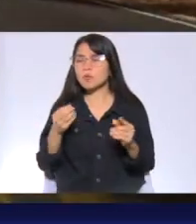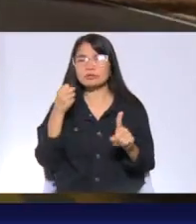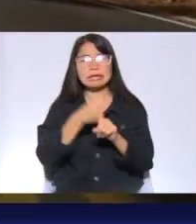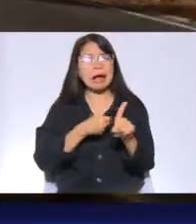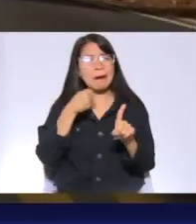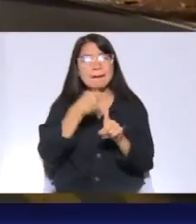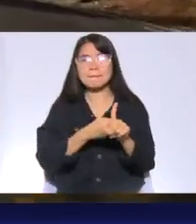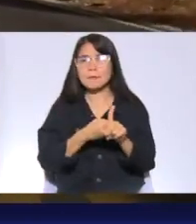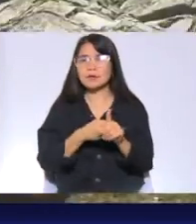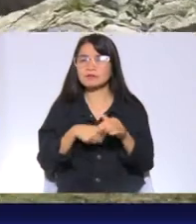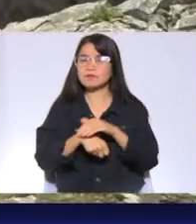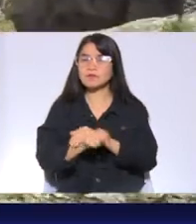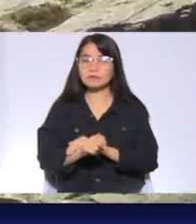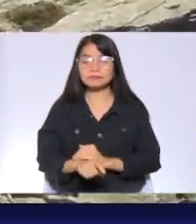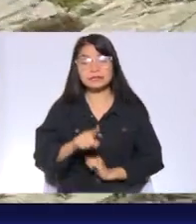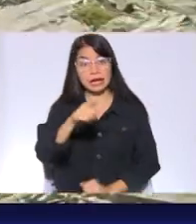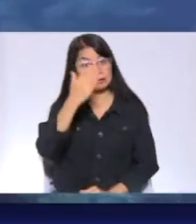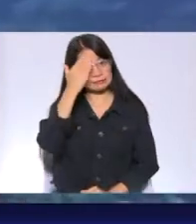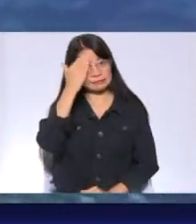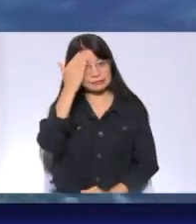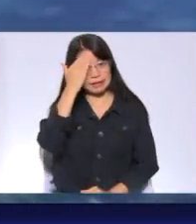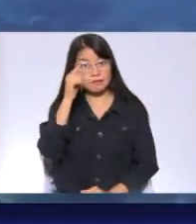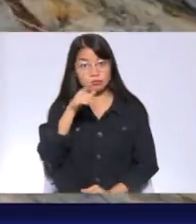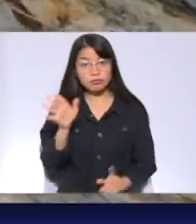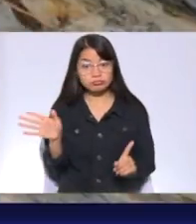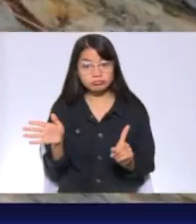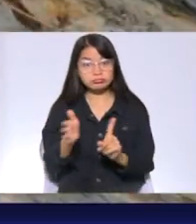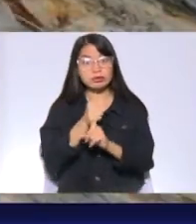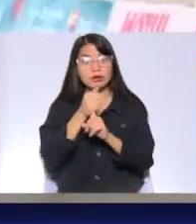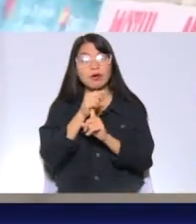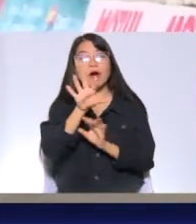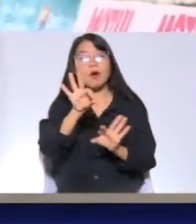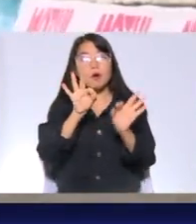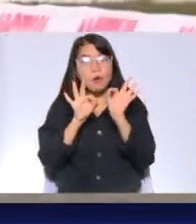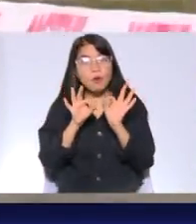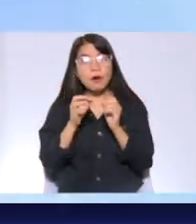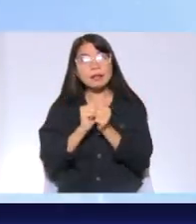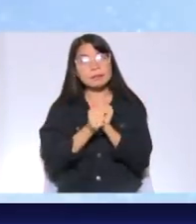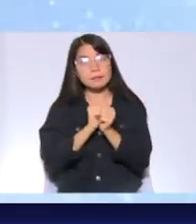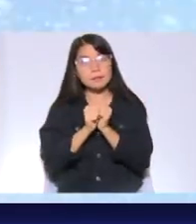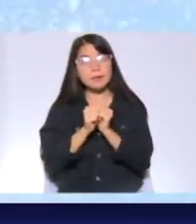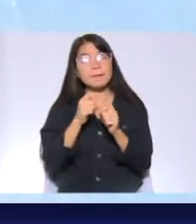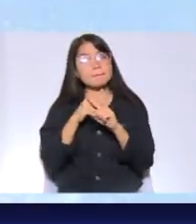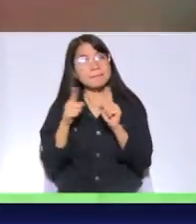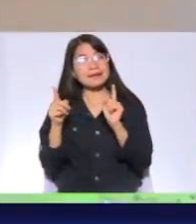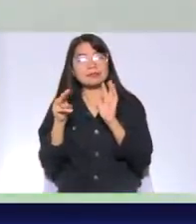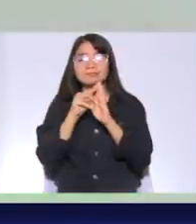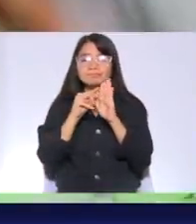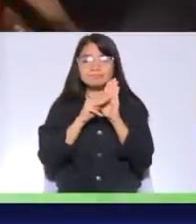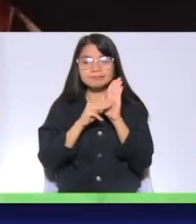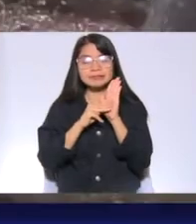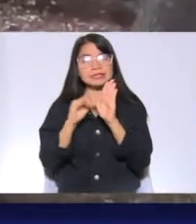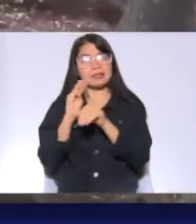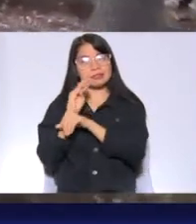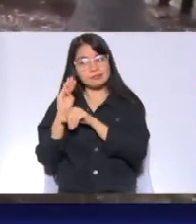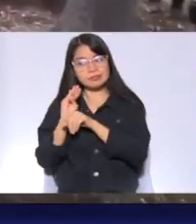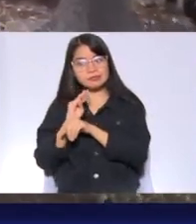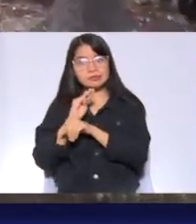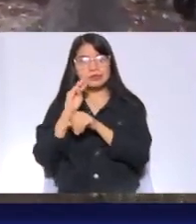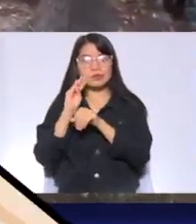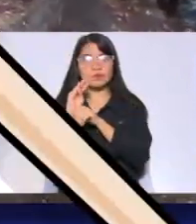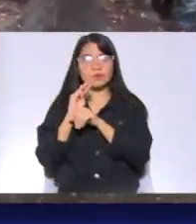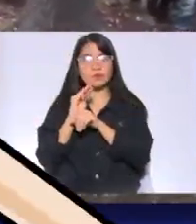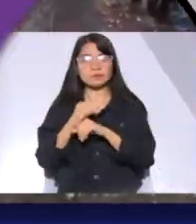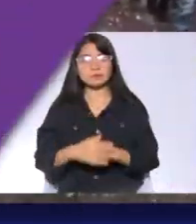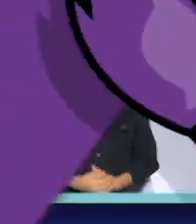Así que ya sabes, escoge el deporte que quieras, pero siempre con las medidas de seguridad adecuadas. Y si te fatigas, siempre podrás practicarlo con